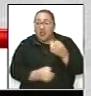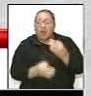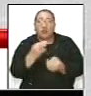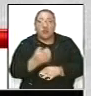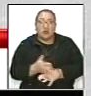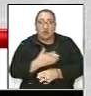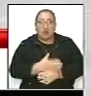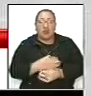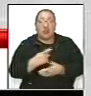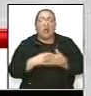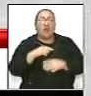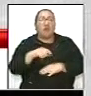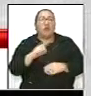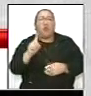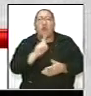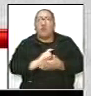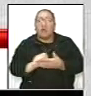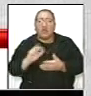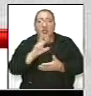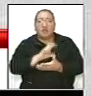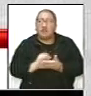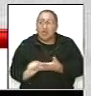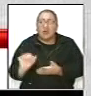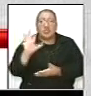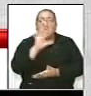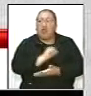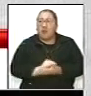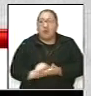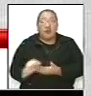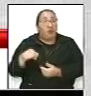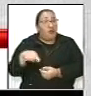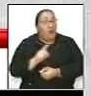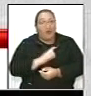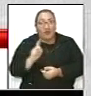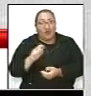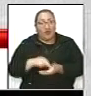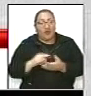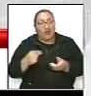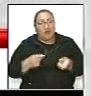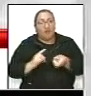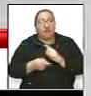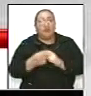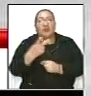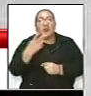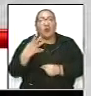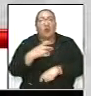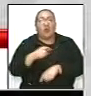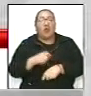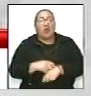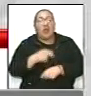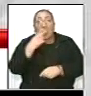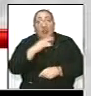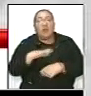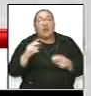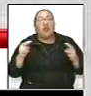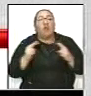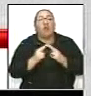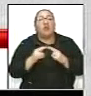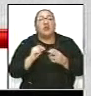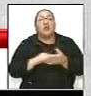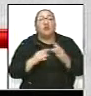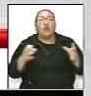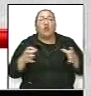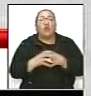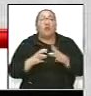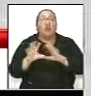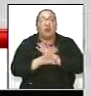justicia, que demoraban un mes, tres meses, cinco meses, ahora en 24 horas el niño ya encuentra una unidad